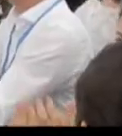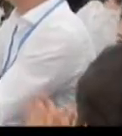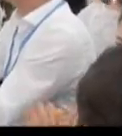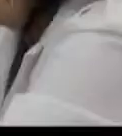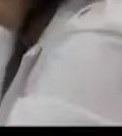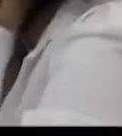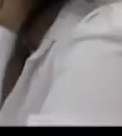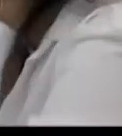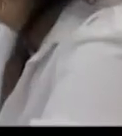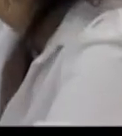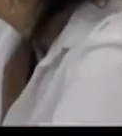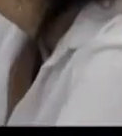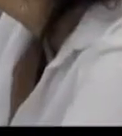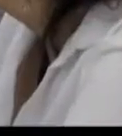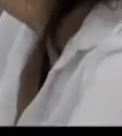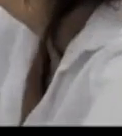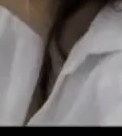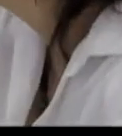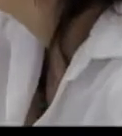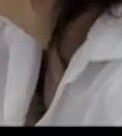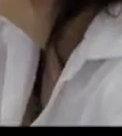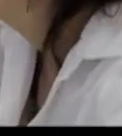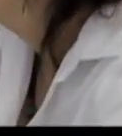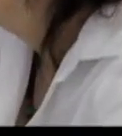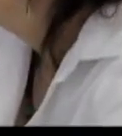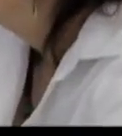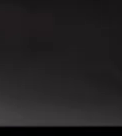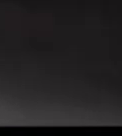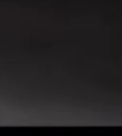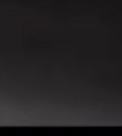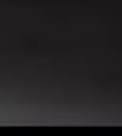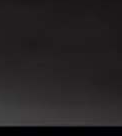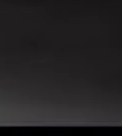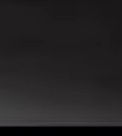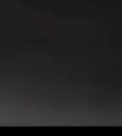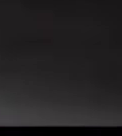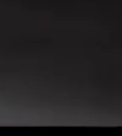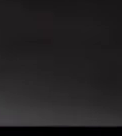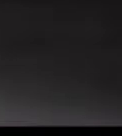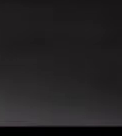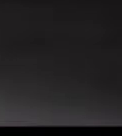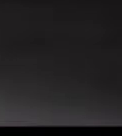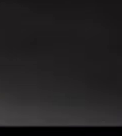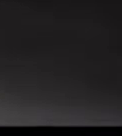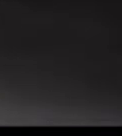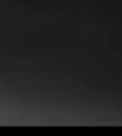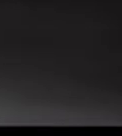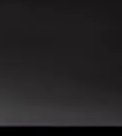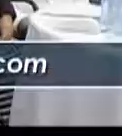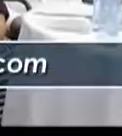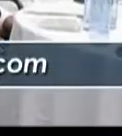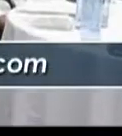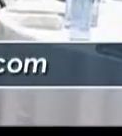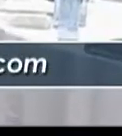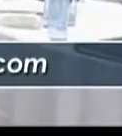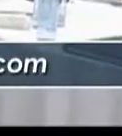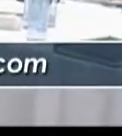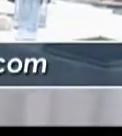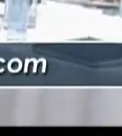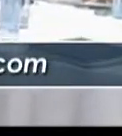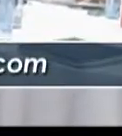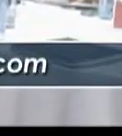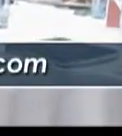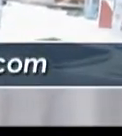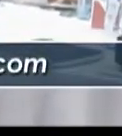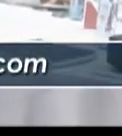mexicanos interesados en contribuir a mejorar el sistema educativo. Se han organizado con la importante participación de la Asociación Nacional de